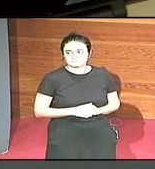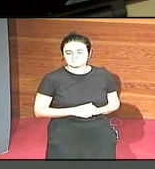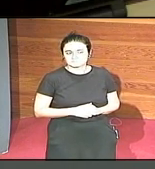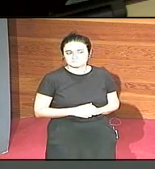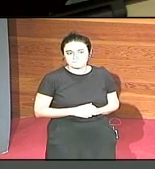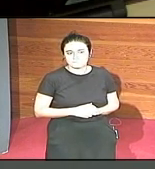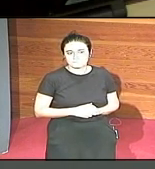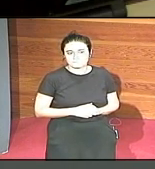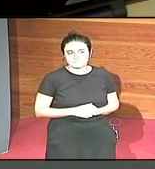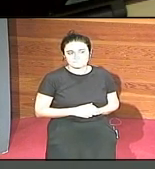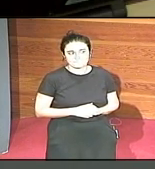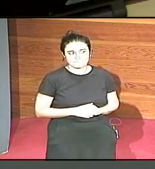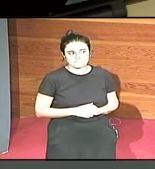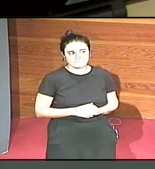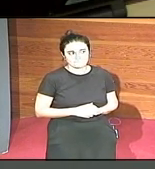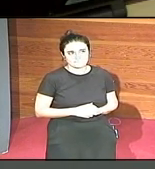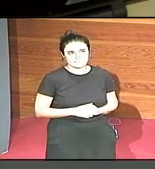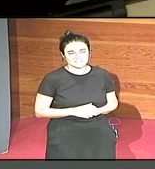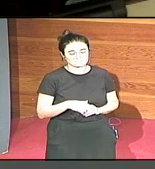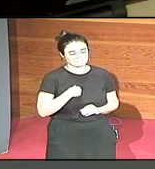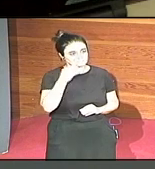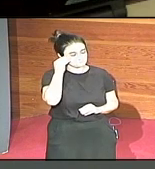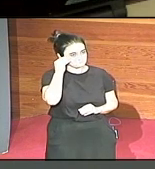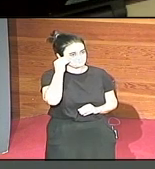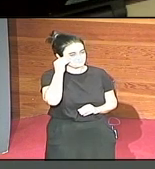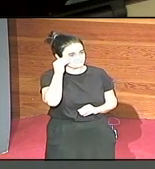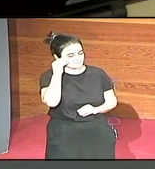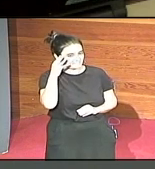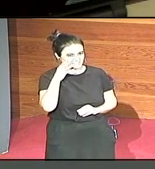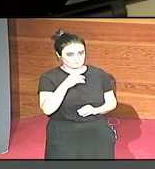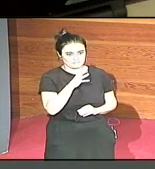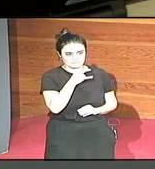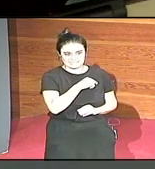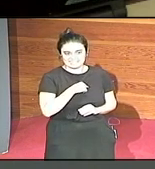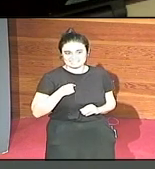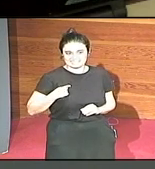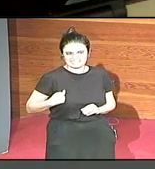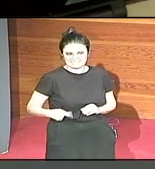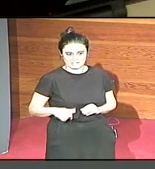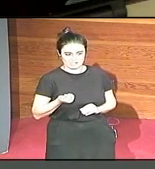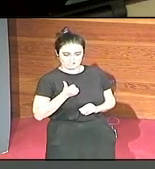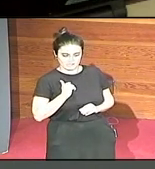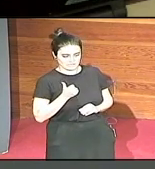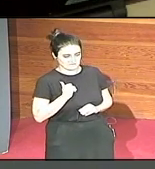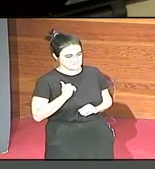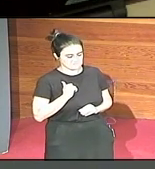No creo que China lo esté utilizando en el sentido en que China, a la vez,